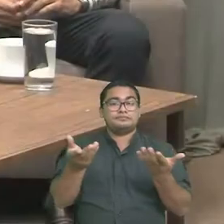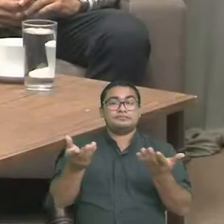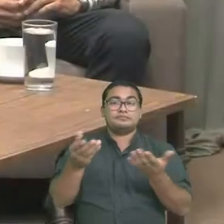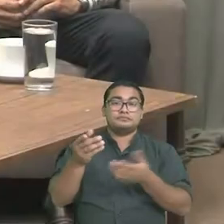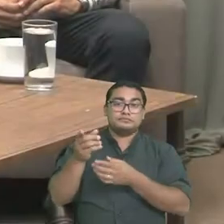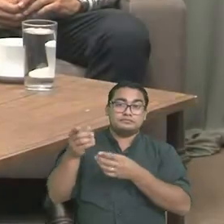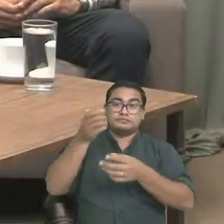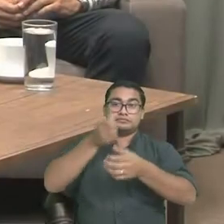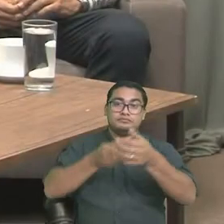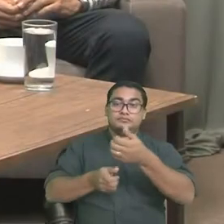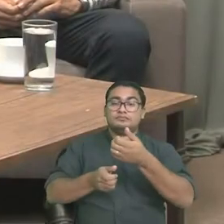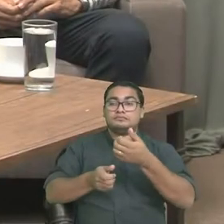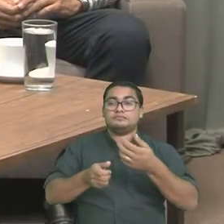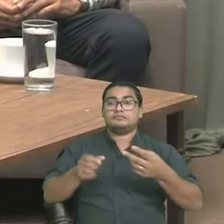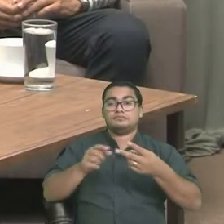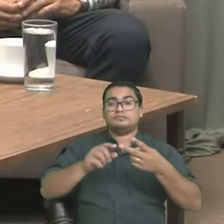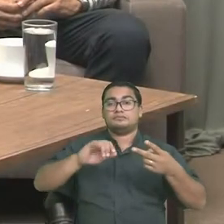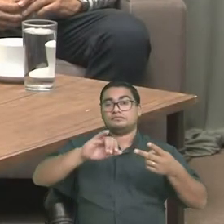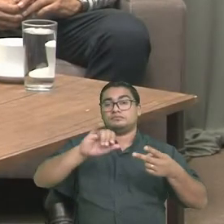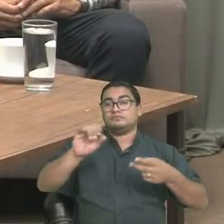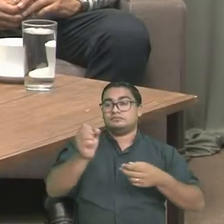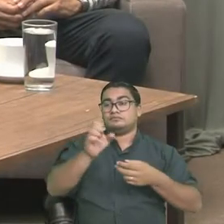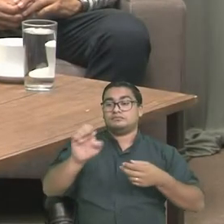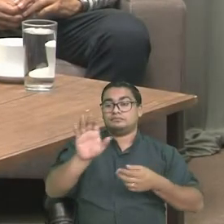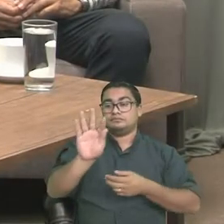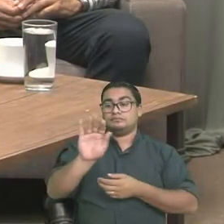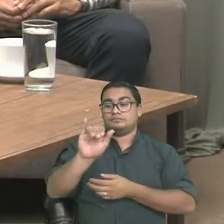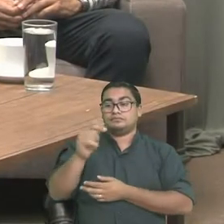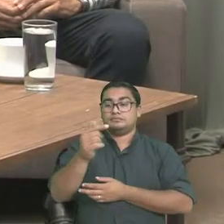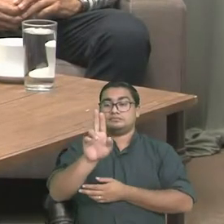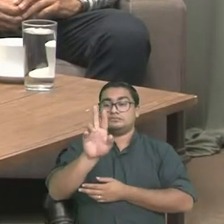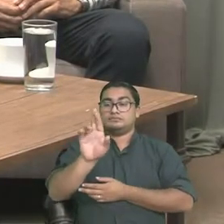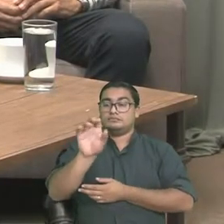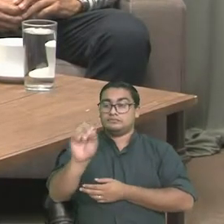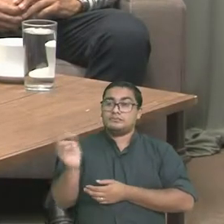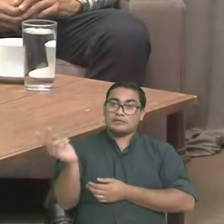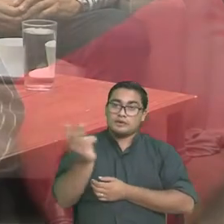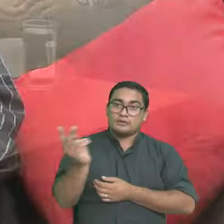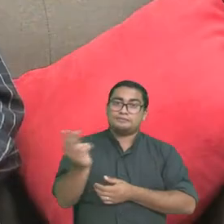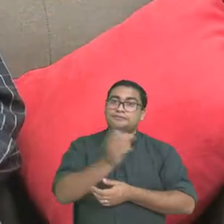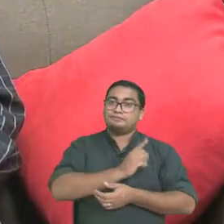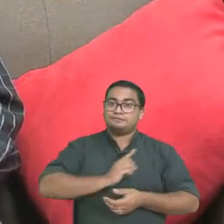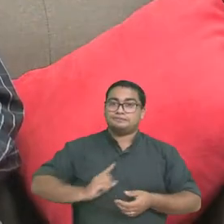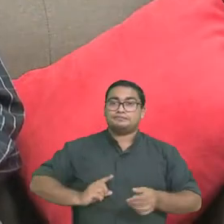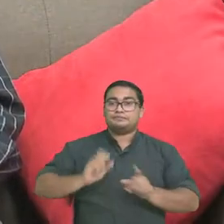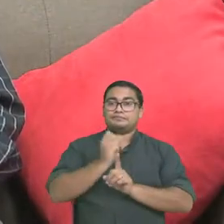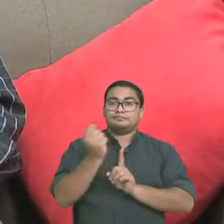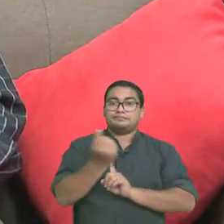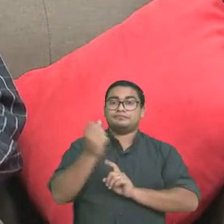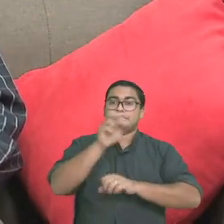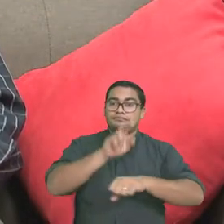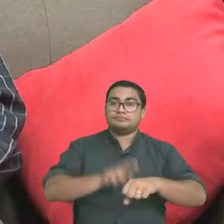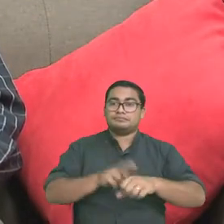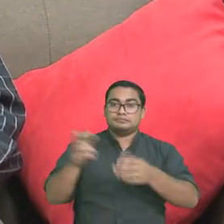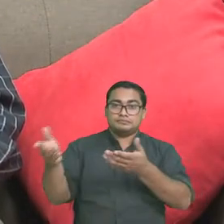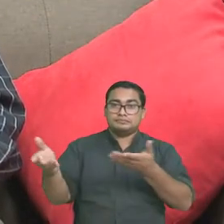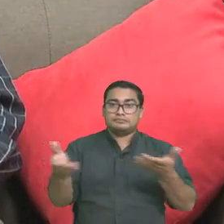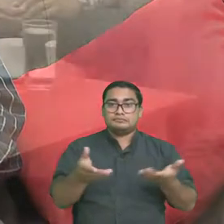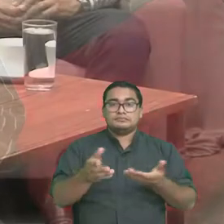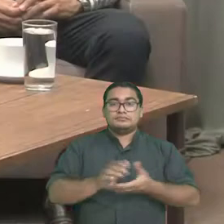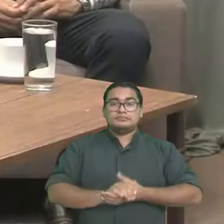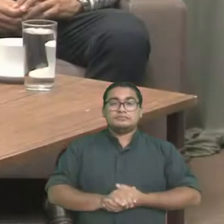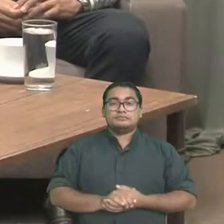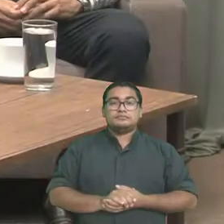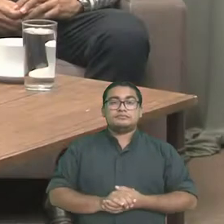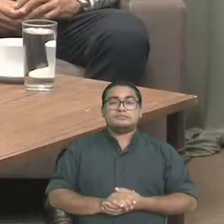también vicepresidente de esta comisión, ambos diputados ante la Asamblea Nacional. Bienvenidos, muchas gracias por estar con nosotros.